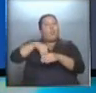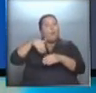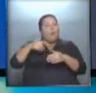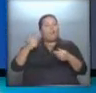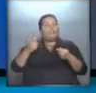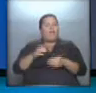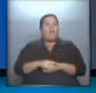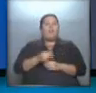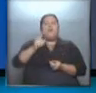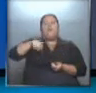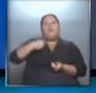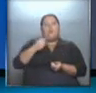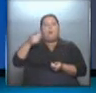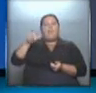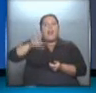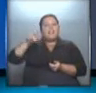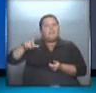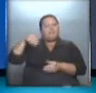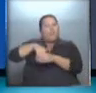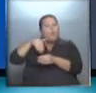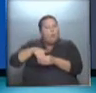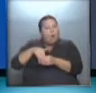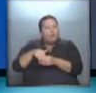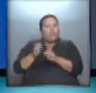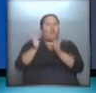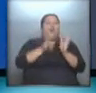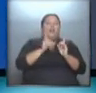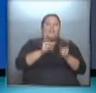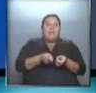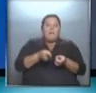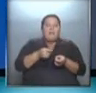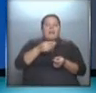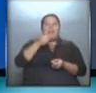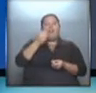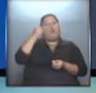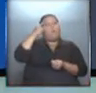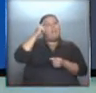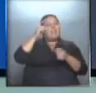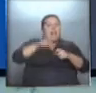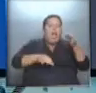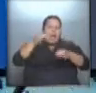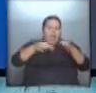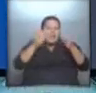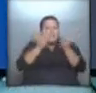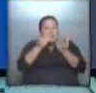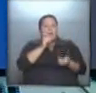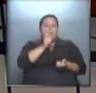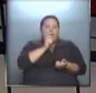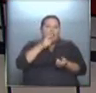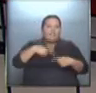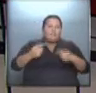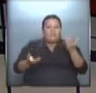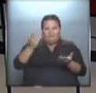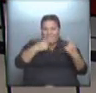decir, las razones, los sentidos del voto y por otra parte las interpretaciones de los analistas, de los periodistas e inclusive